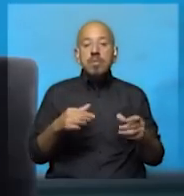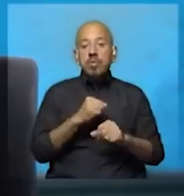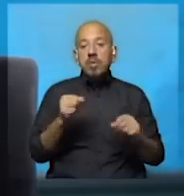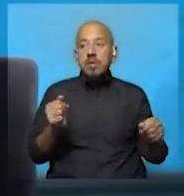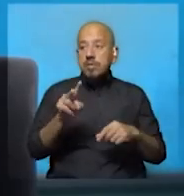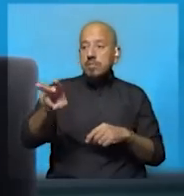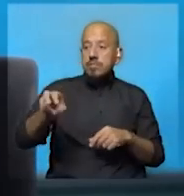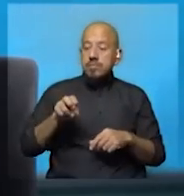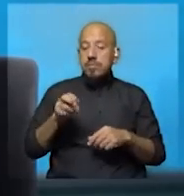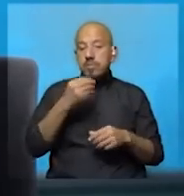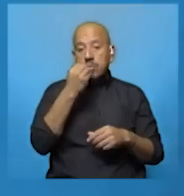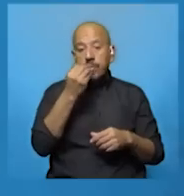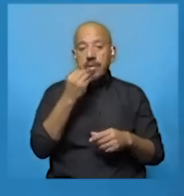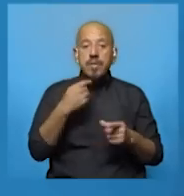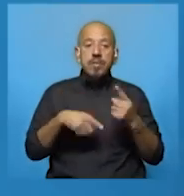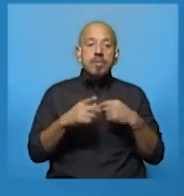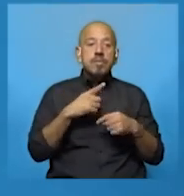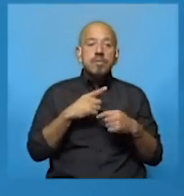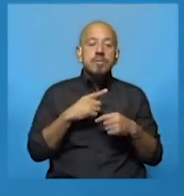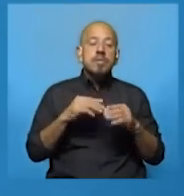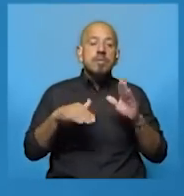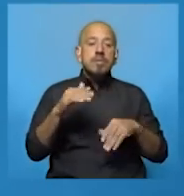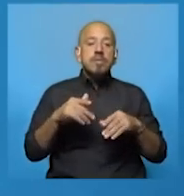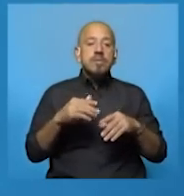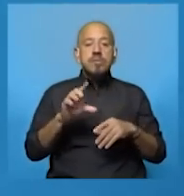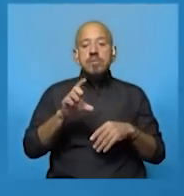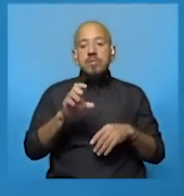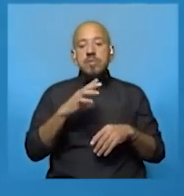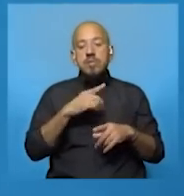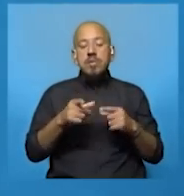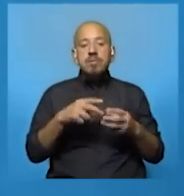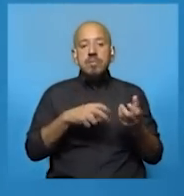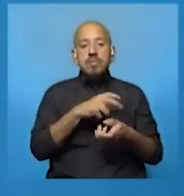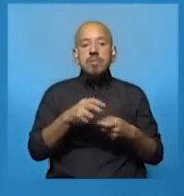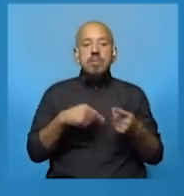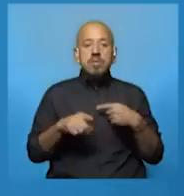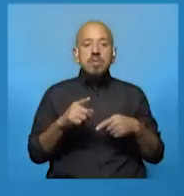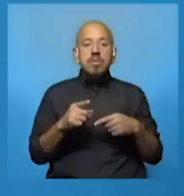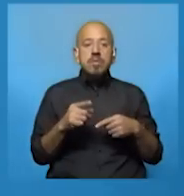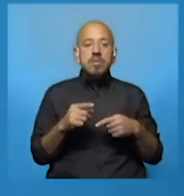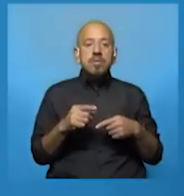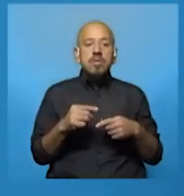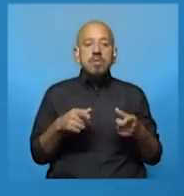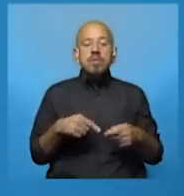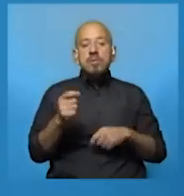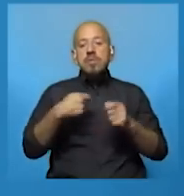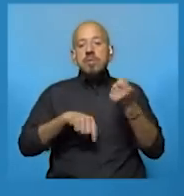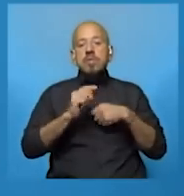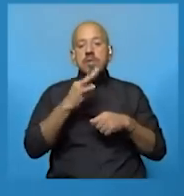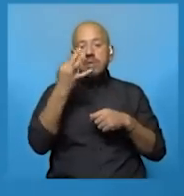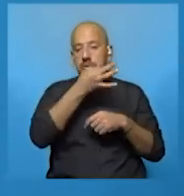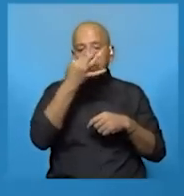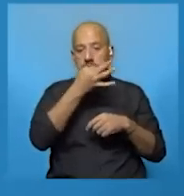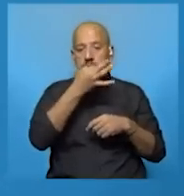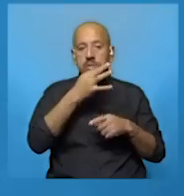y muchas veces les resulta Si se quiere práctico entre comillas Obviamente que hay un trasfondo más complejo pero revender droga porque